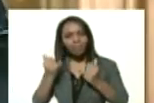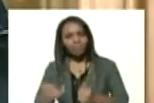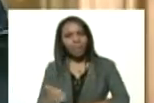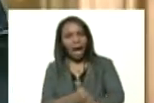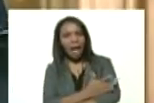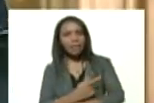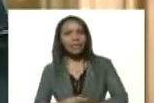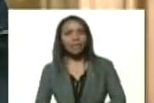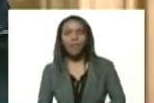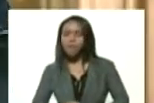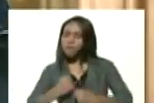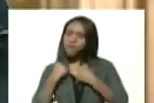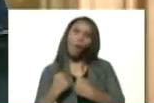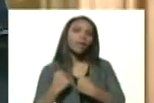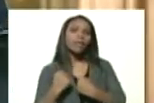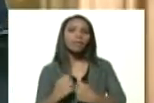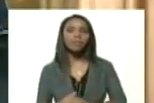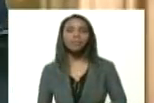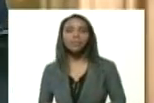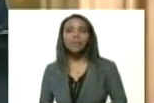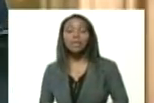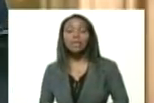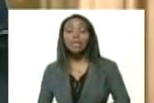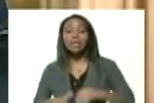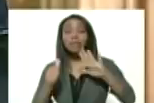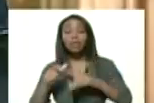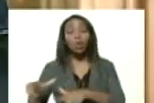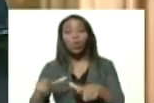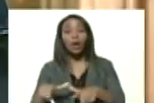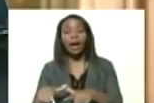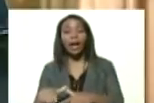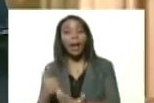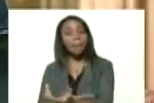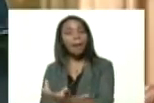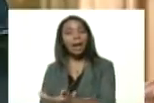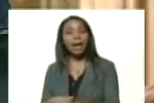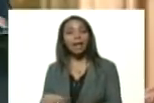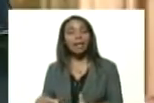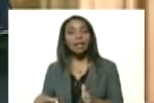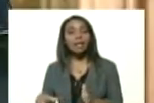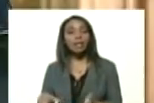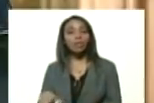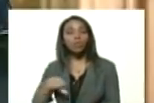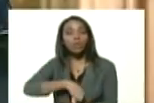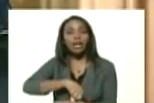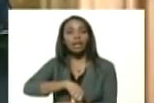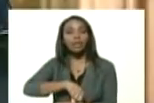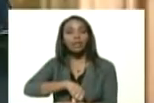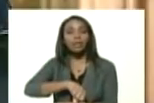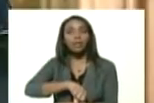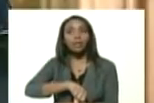a rajatabla en sexto lugar nuestra hermana irán en séptimo lugar francia